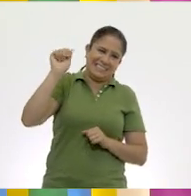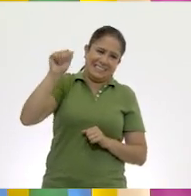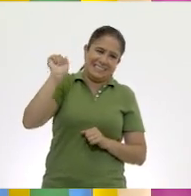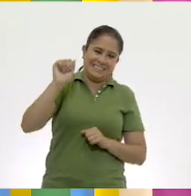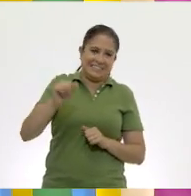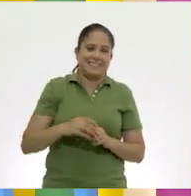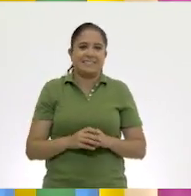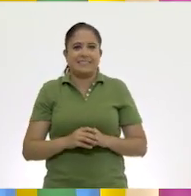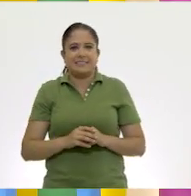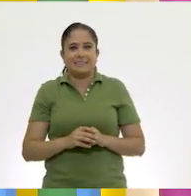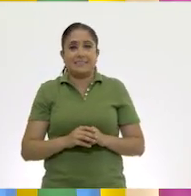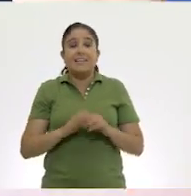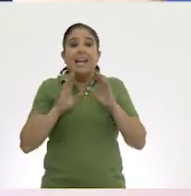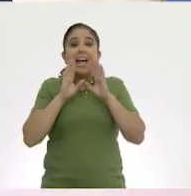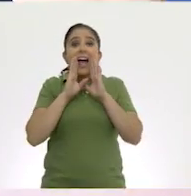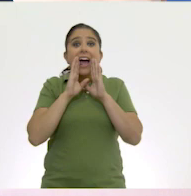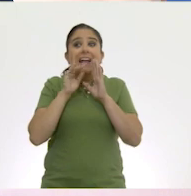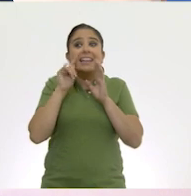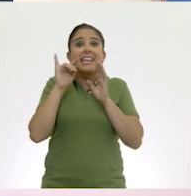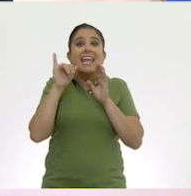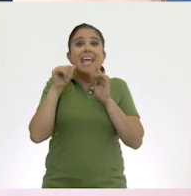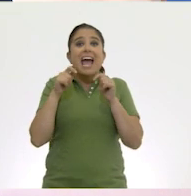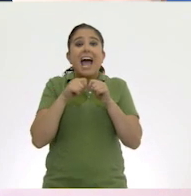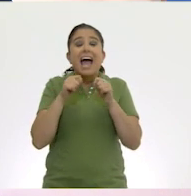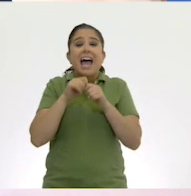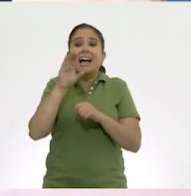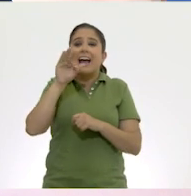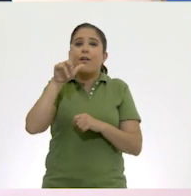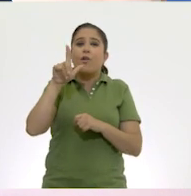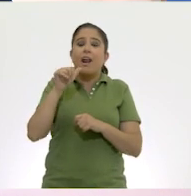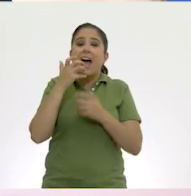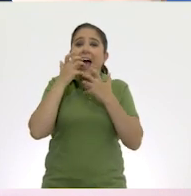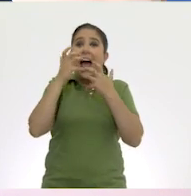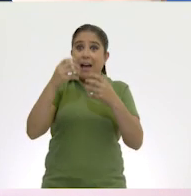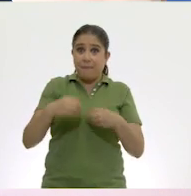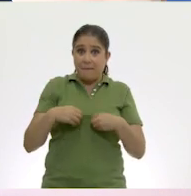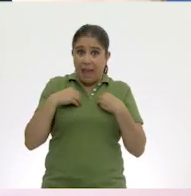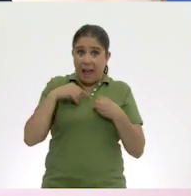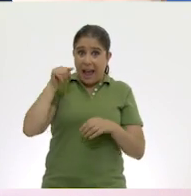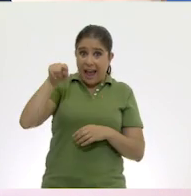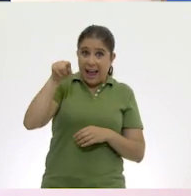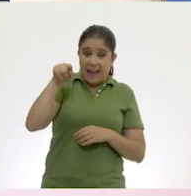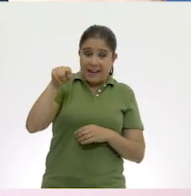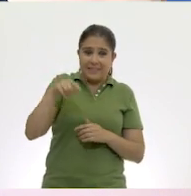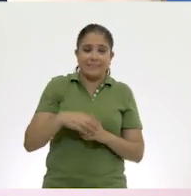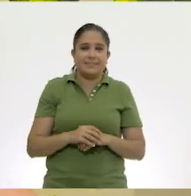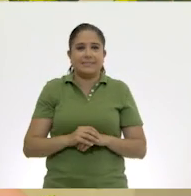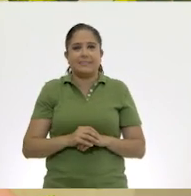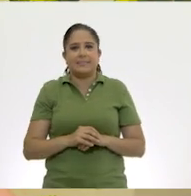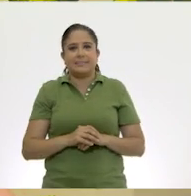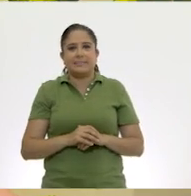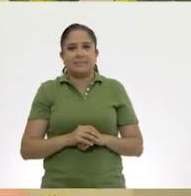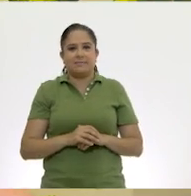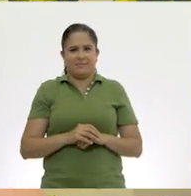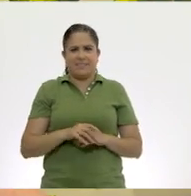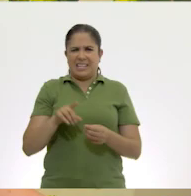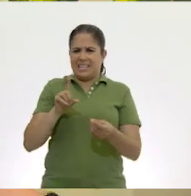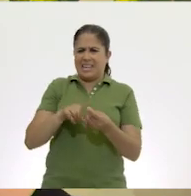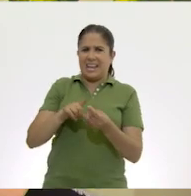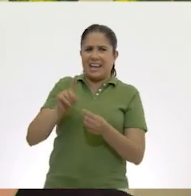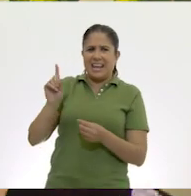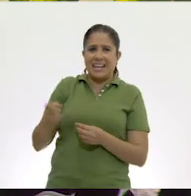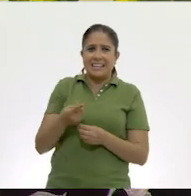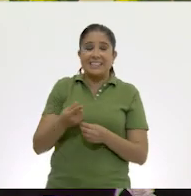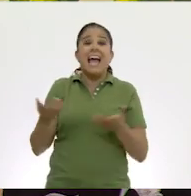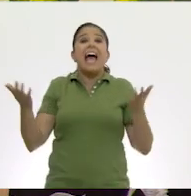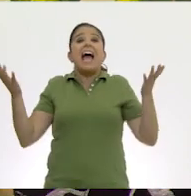tía carolina díaz caro la vives aquí quién es